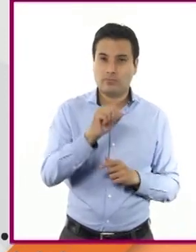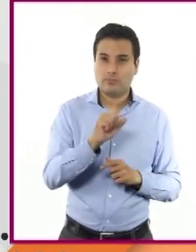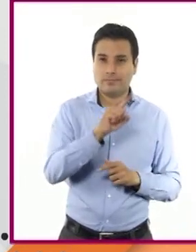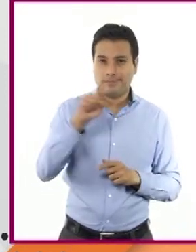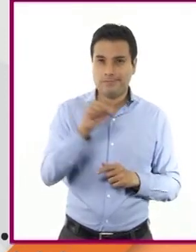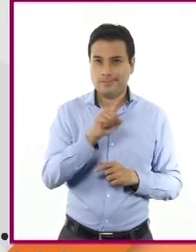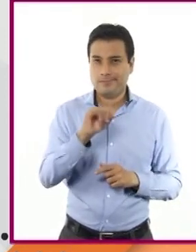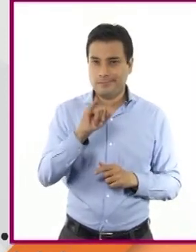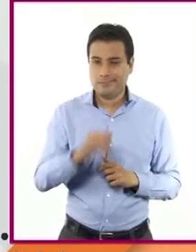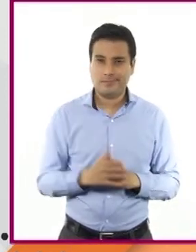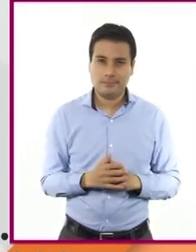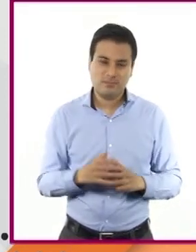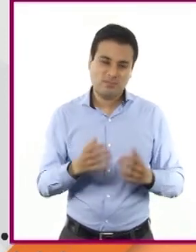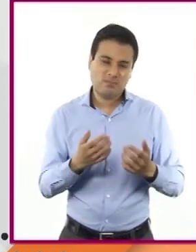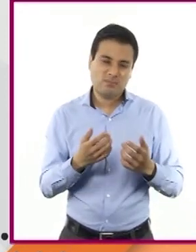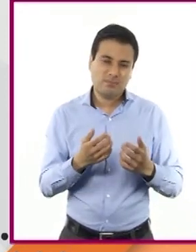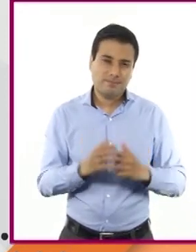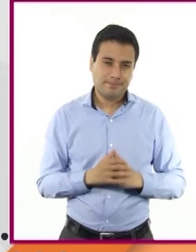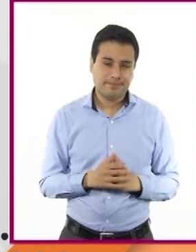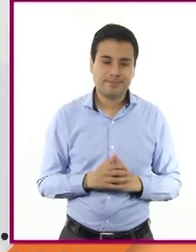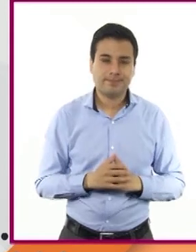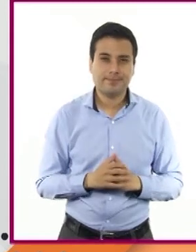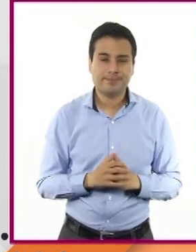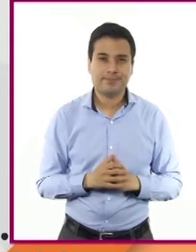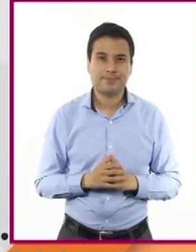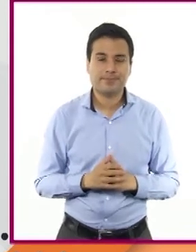de los Obreros Alemanes, o Partido Nazi,